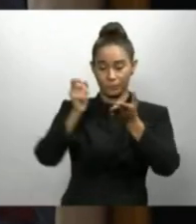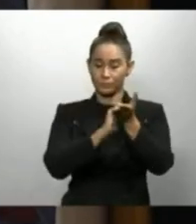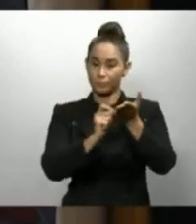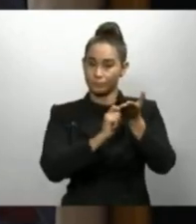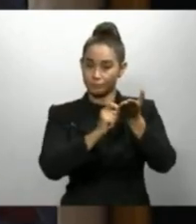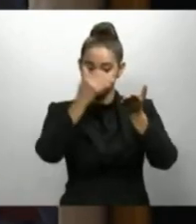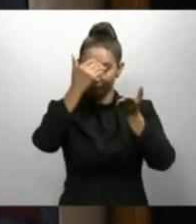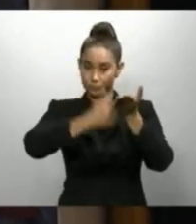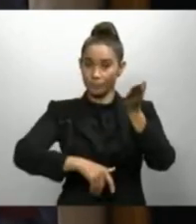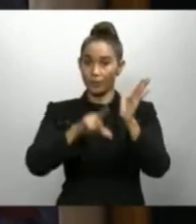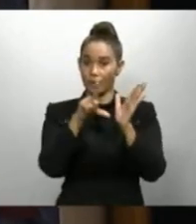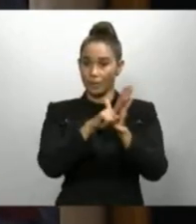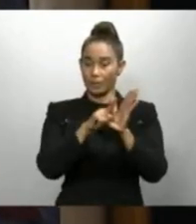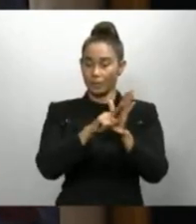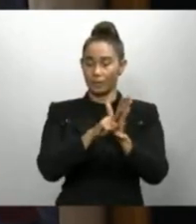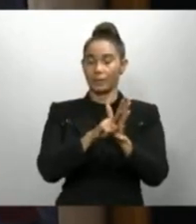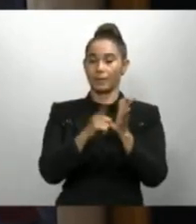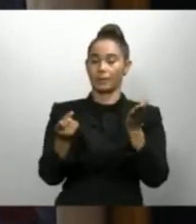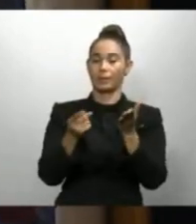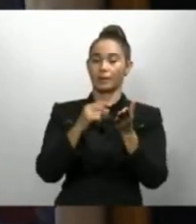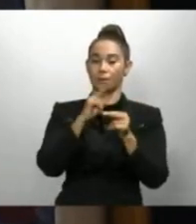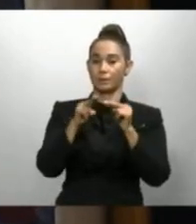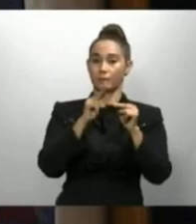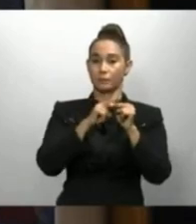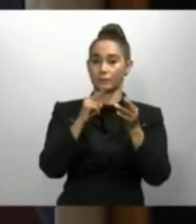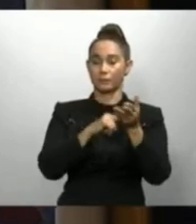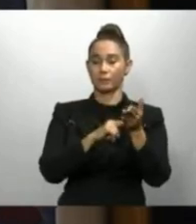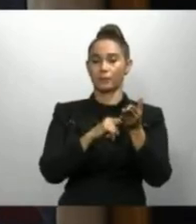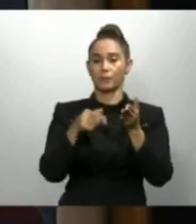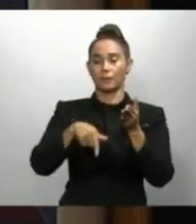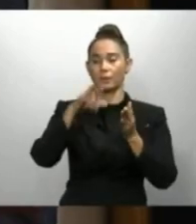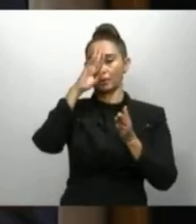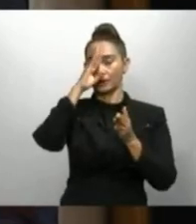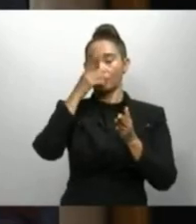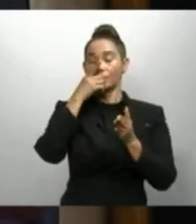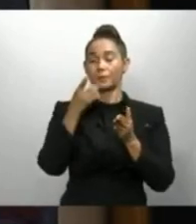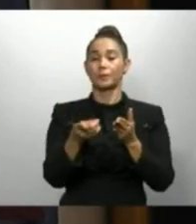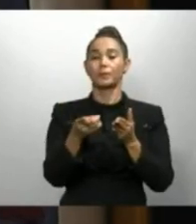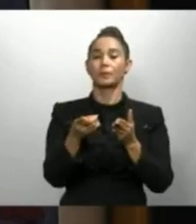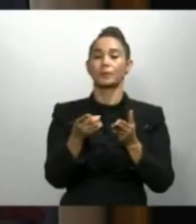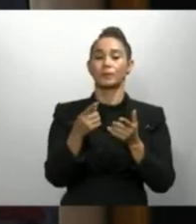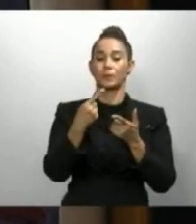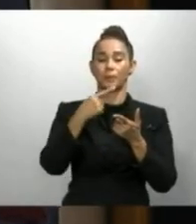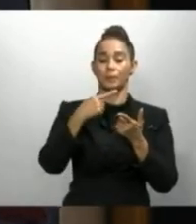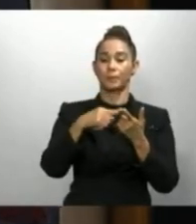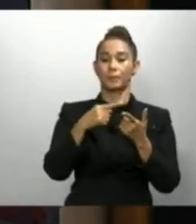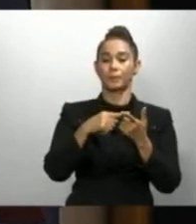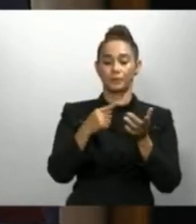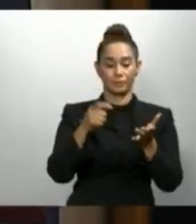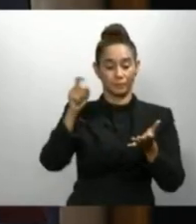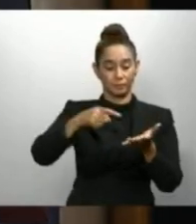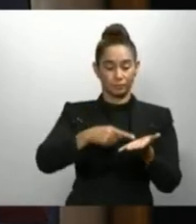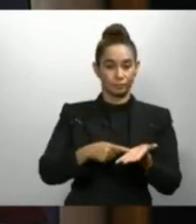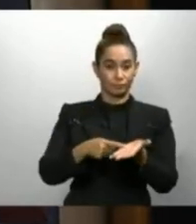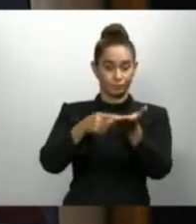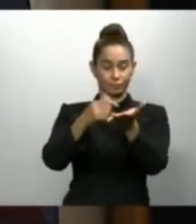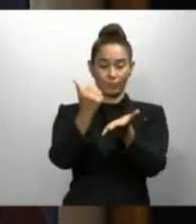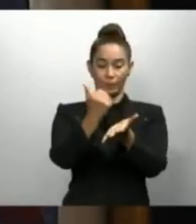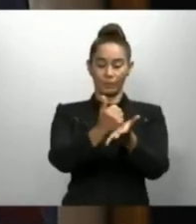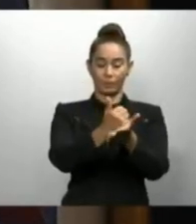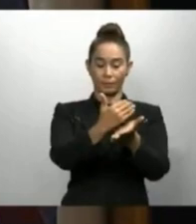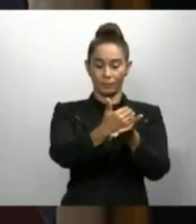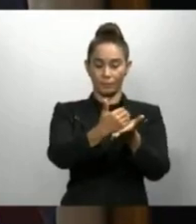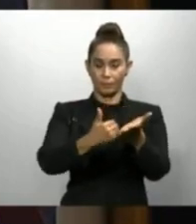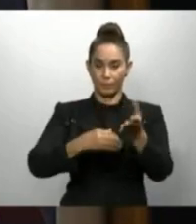de conformidad con la normativa vigente de la República Dominicana, para lo cual deberá presentar certificado de